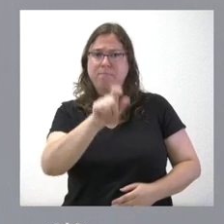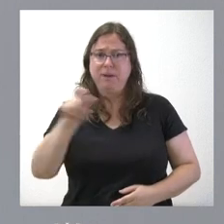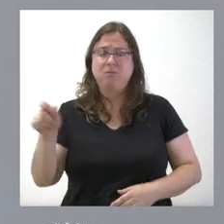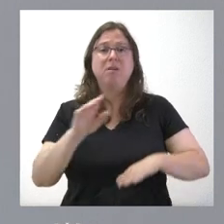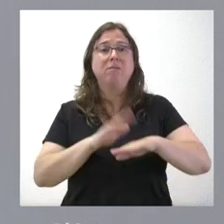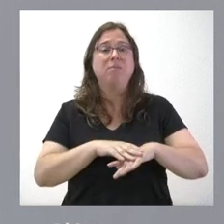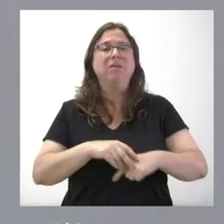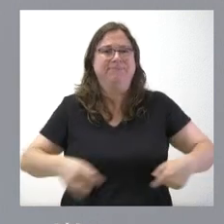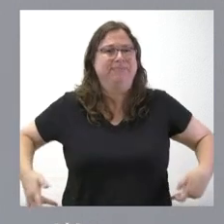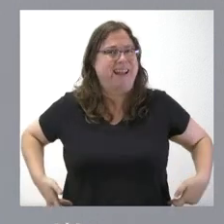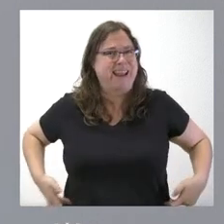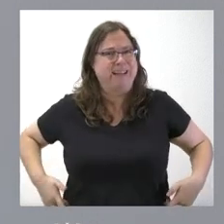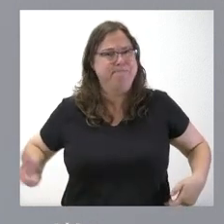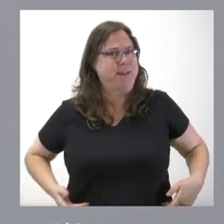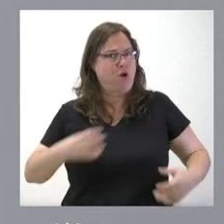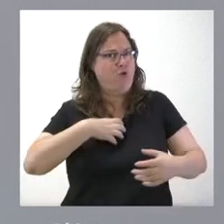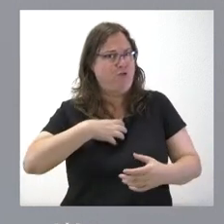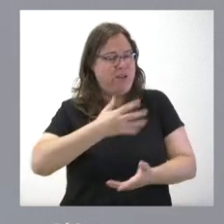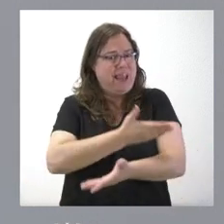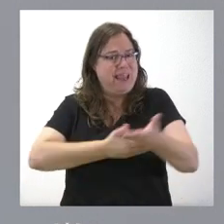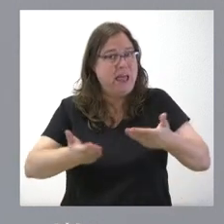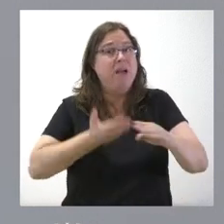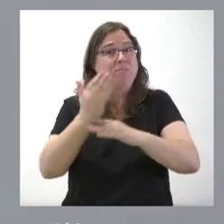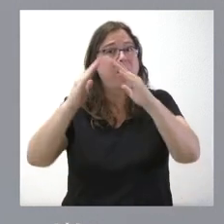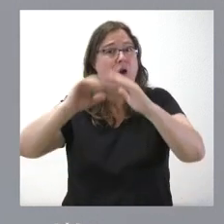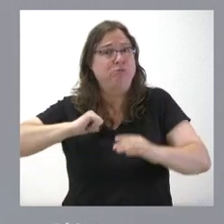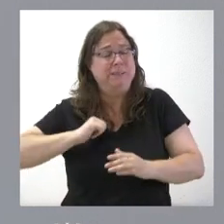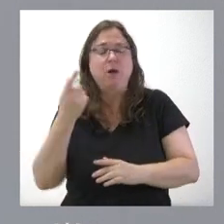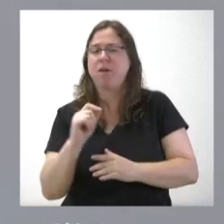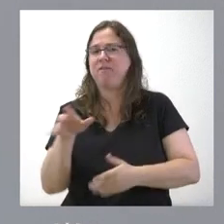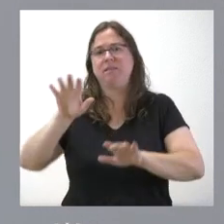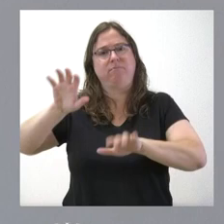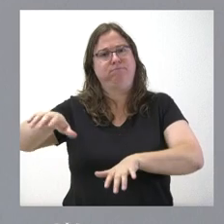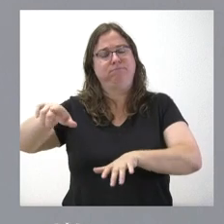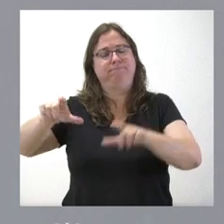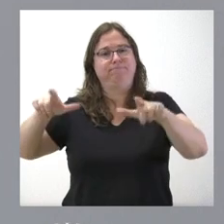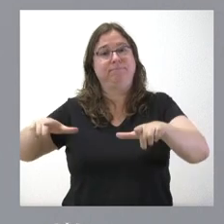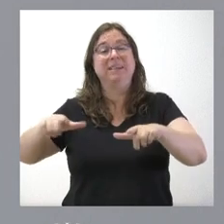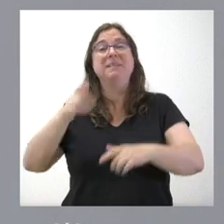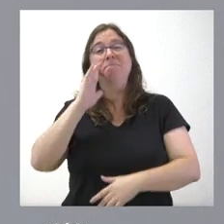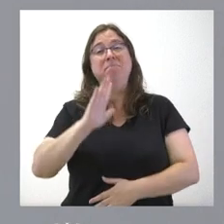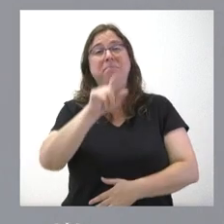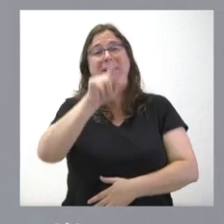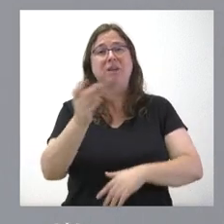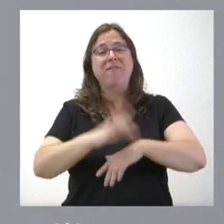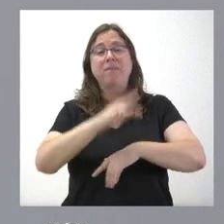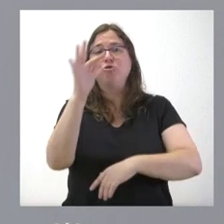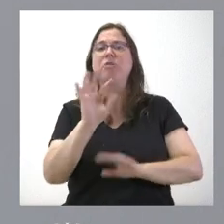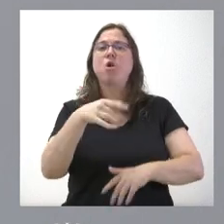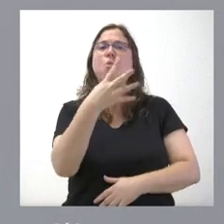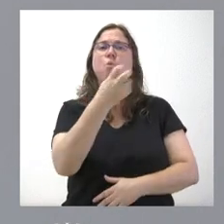pacientes cuya función renal esté dañada sin necesidad de hospitalización el número de pacientes previstos en leónes de 407